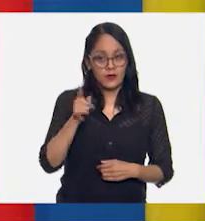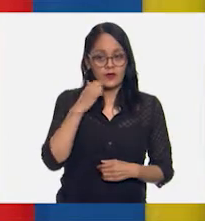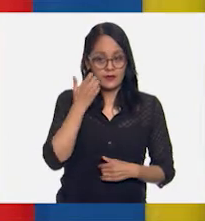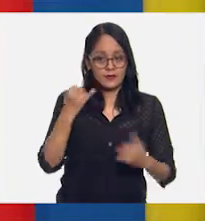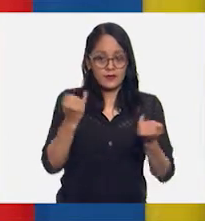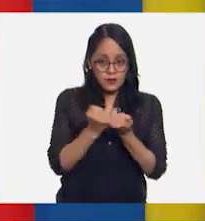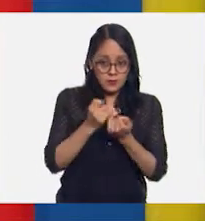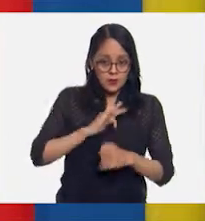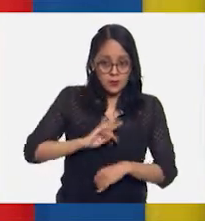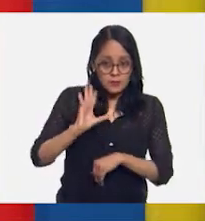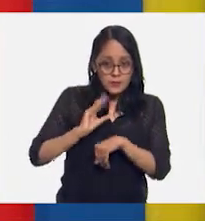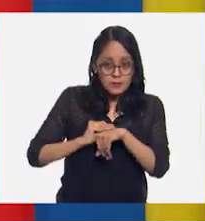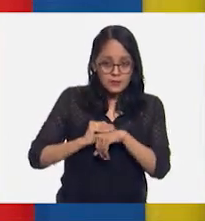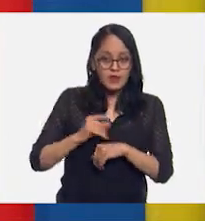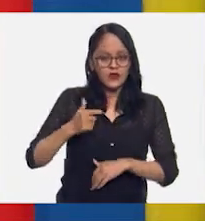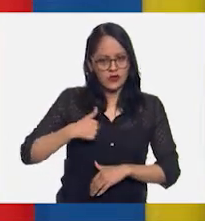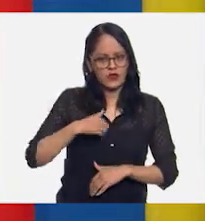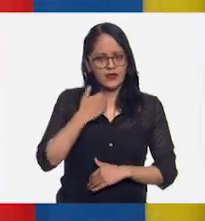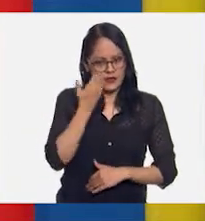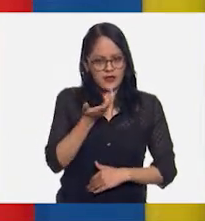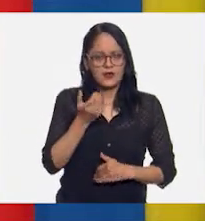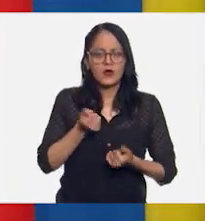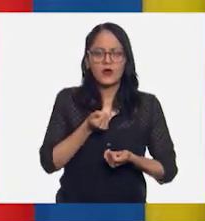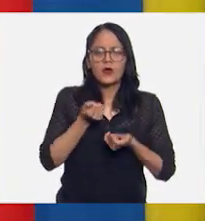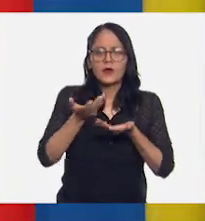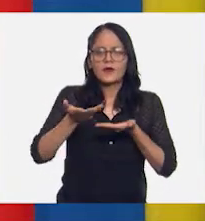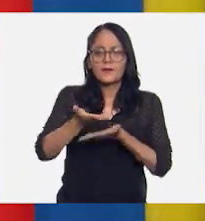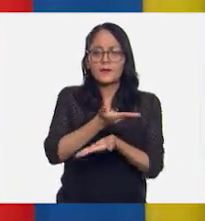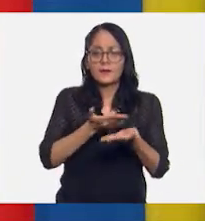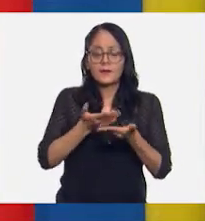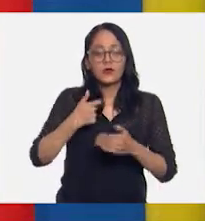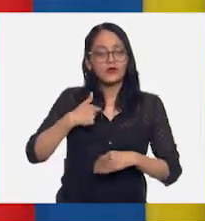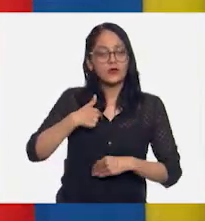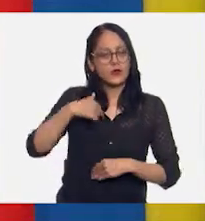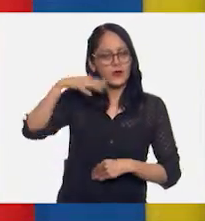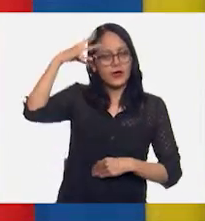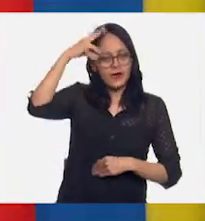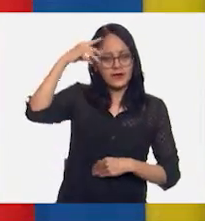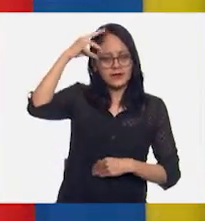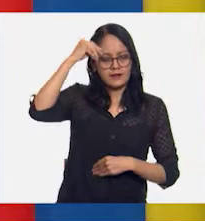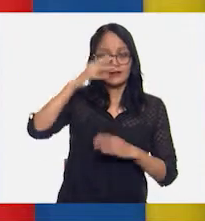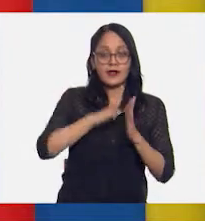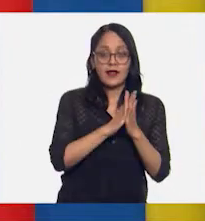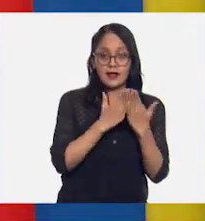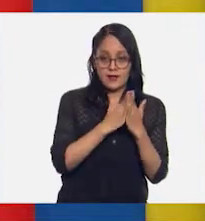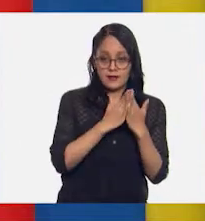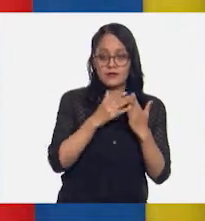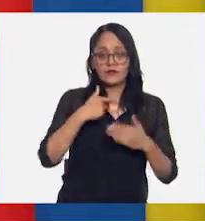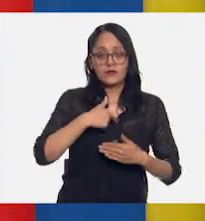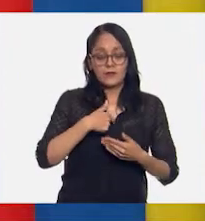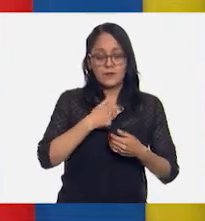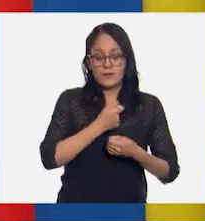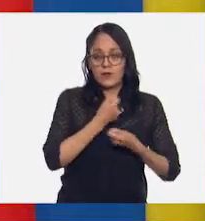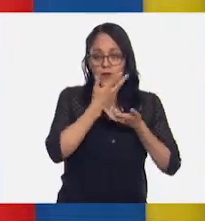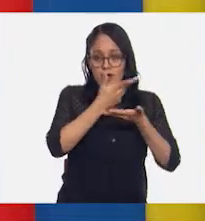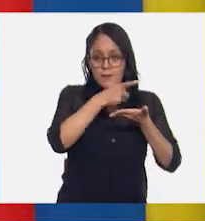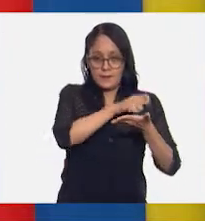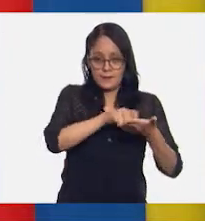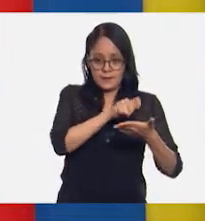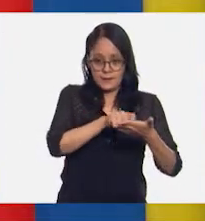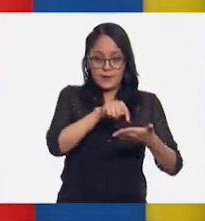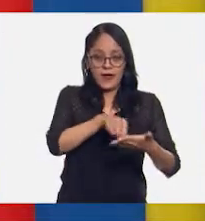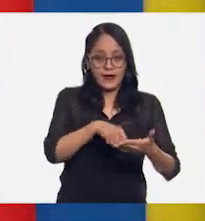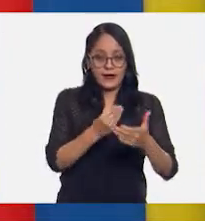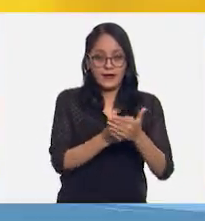los alumnos y pues también a ti, evidentemente, una reflexión derivada de la lectura y del análisis del poema que hemos realizado aquí en